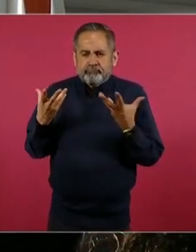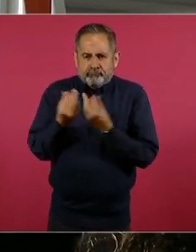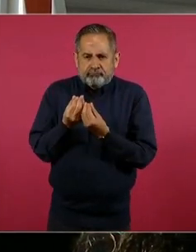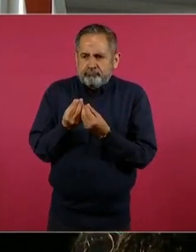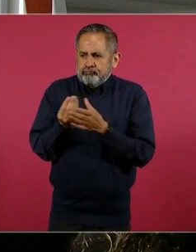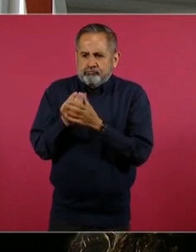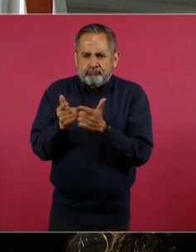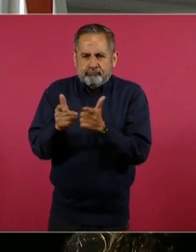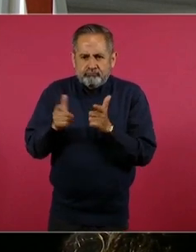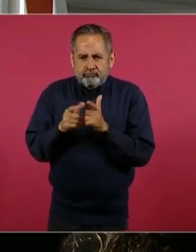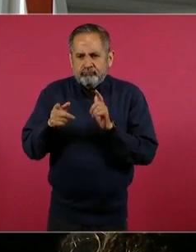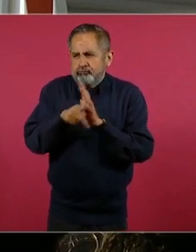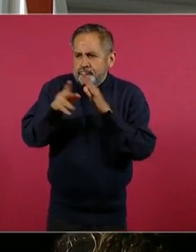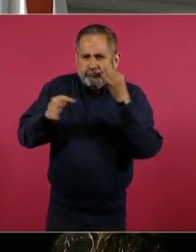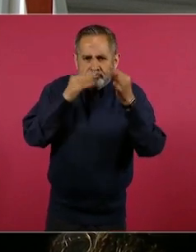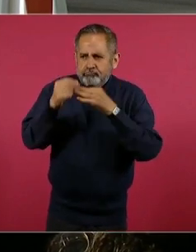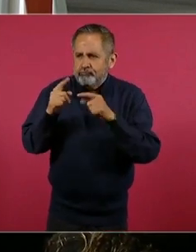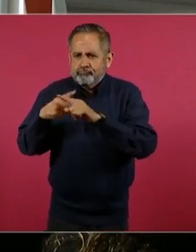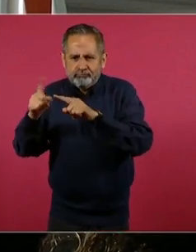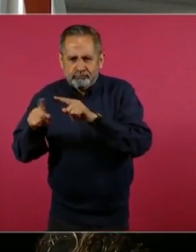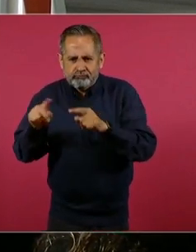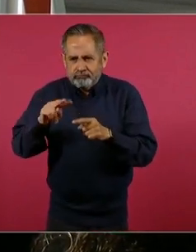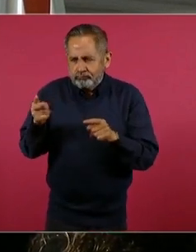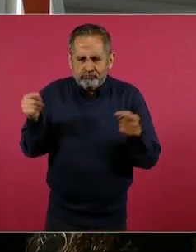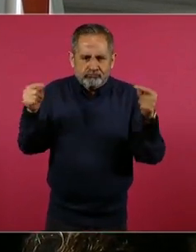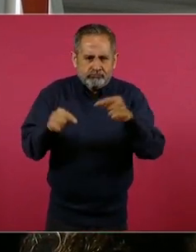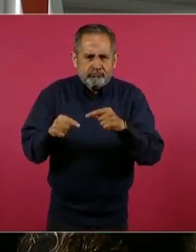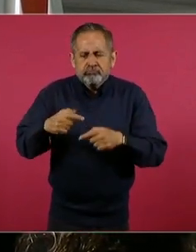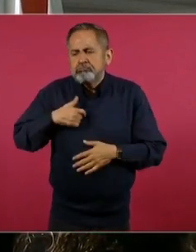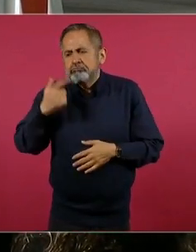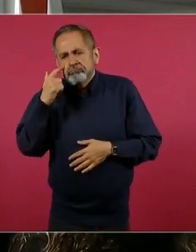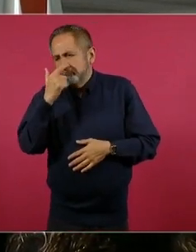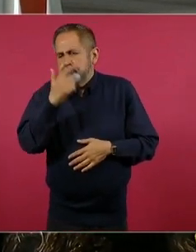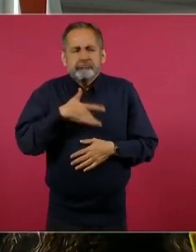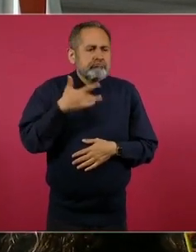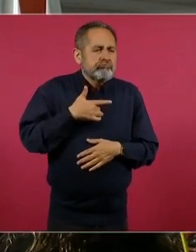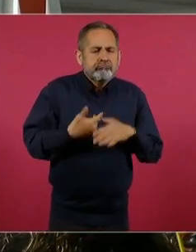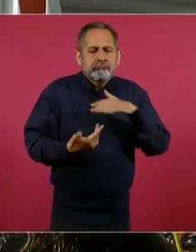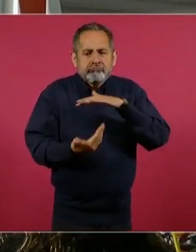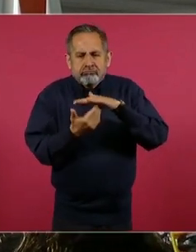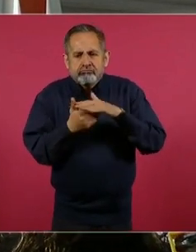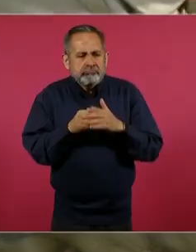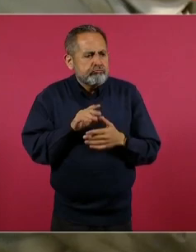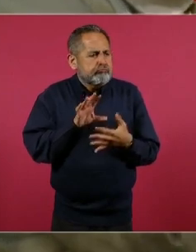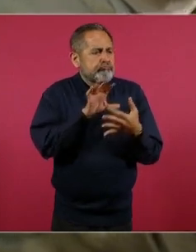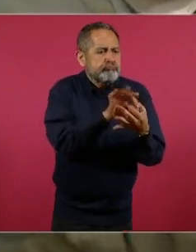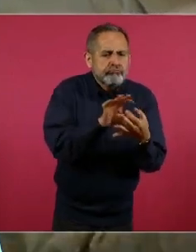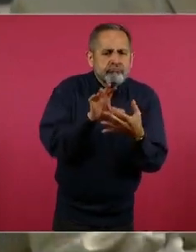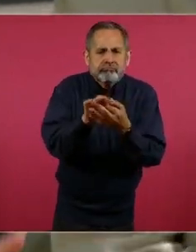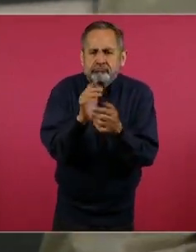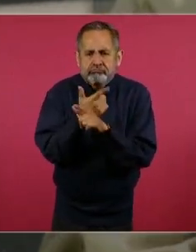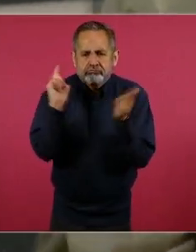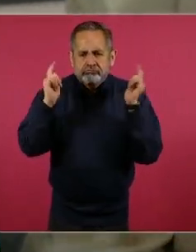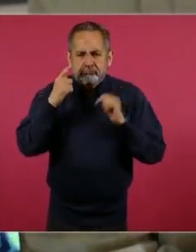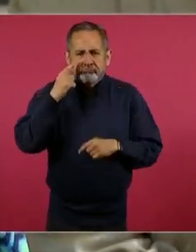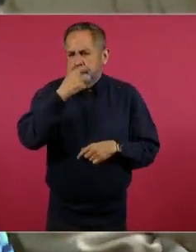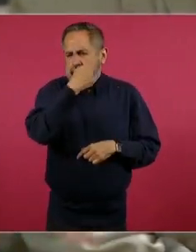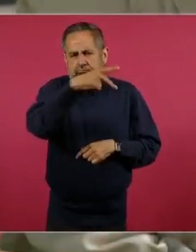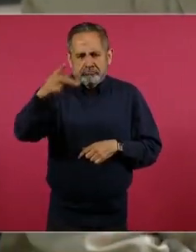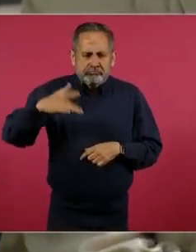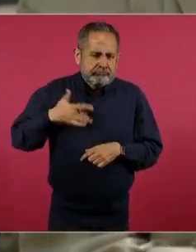periodismo alternativo, uno podía elegir mesas para a libre albedrío para